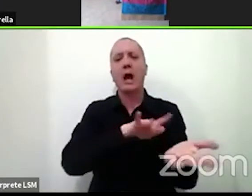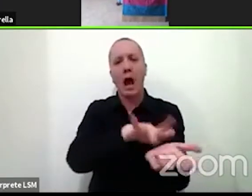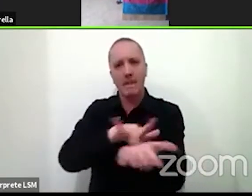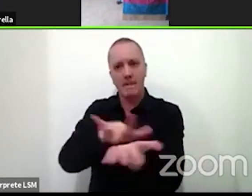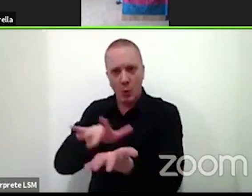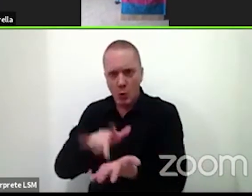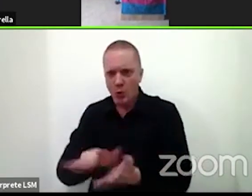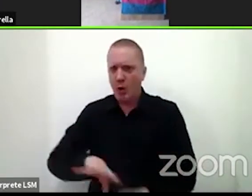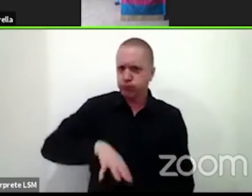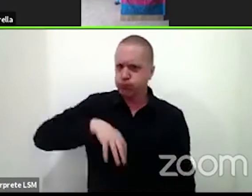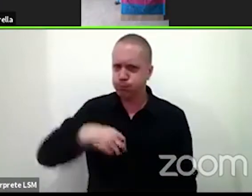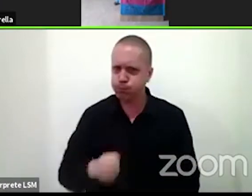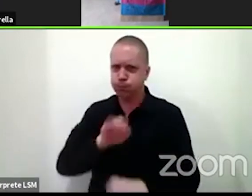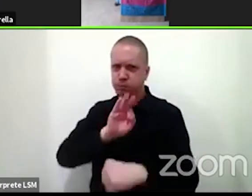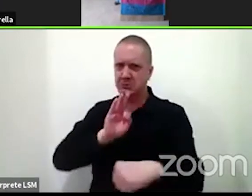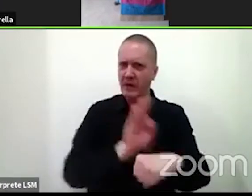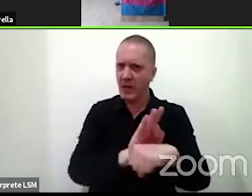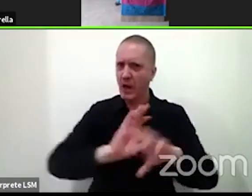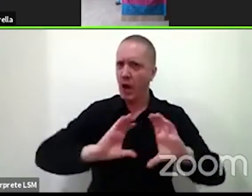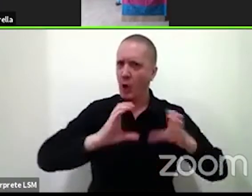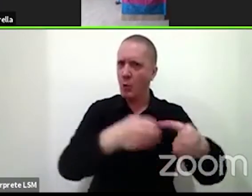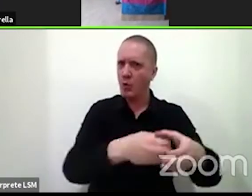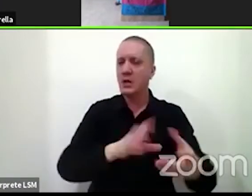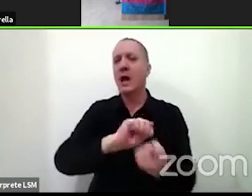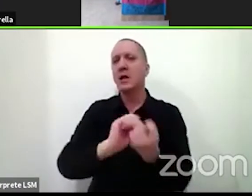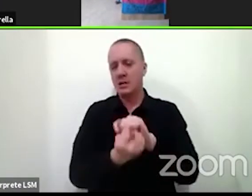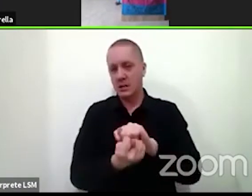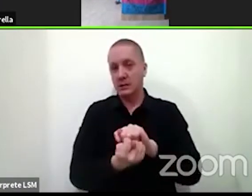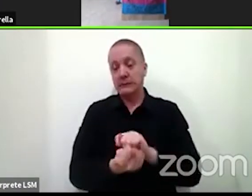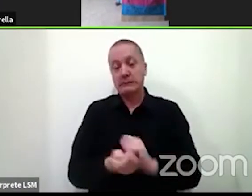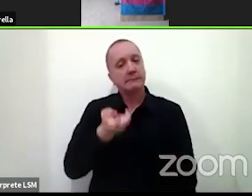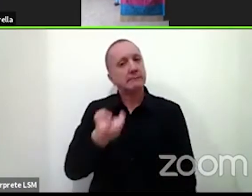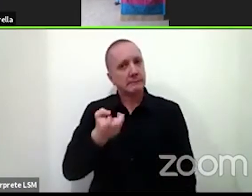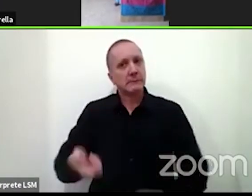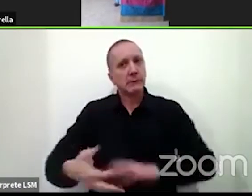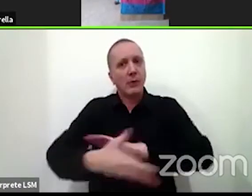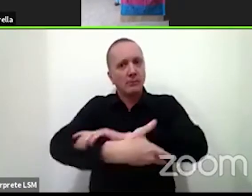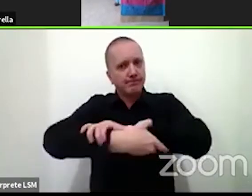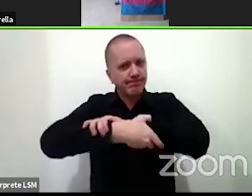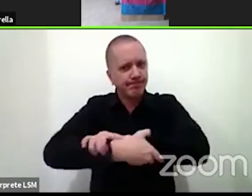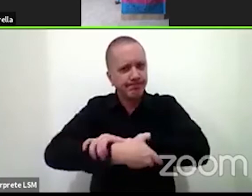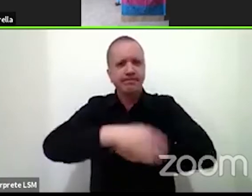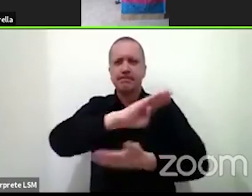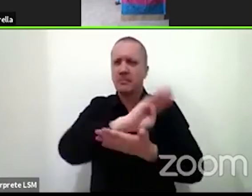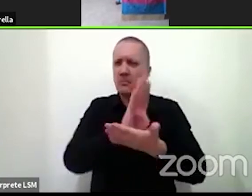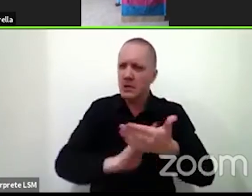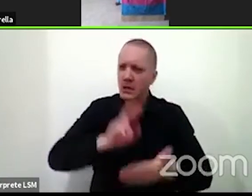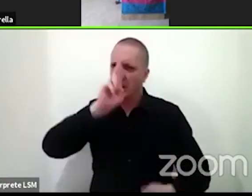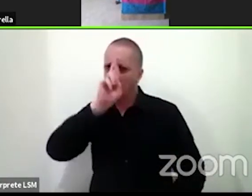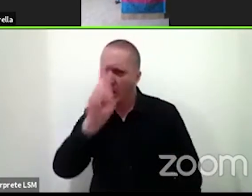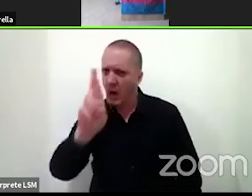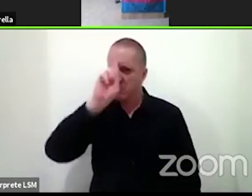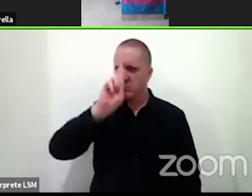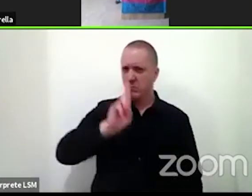por nuestra comunidad trans. Por lo tanto, la solidaridad, la humildad, el respeto, el amor,